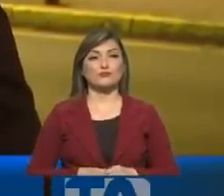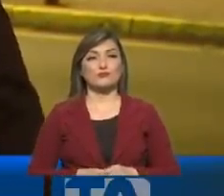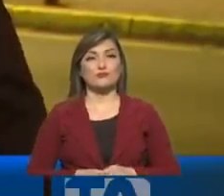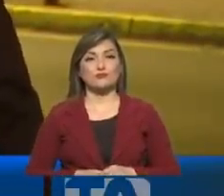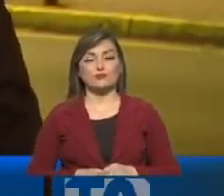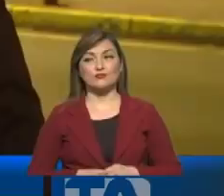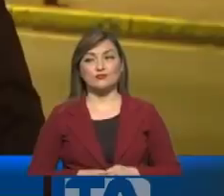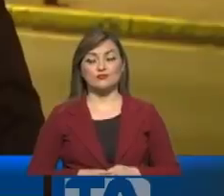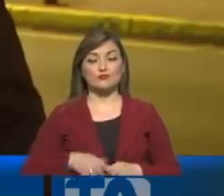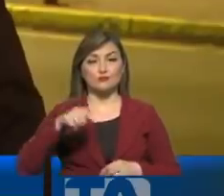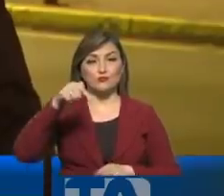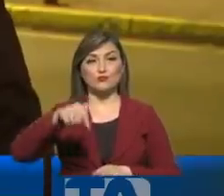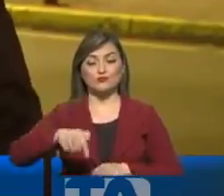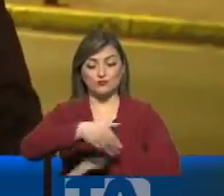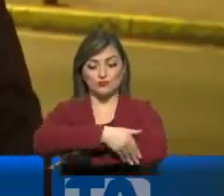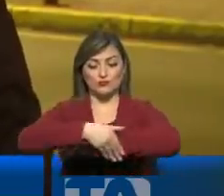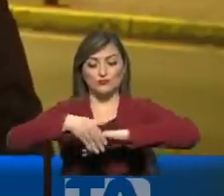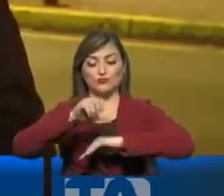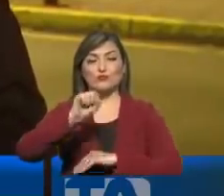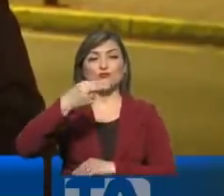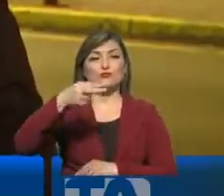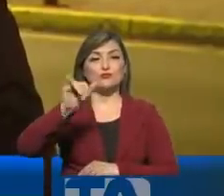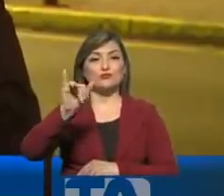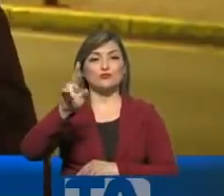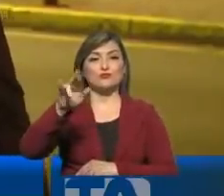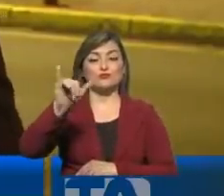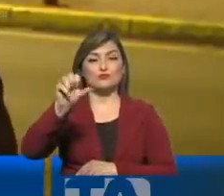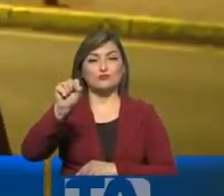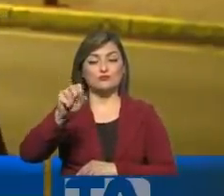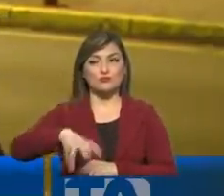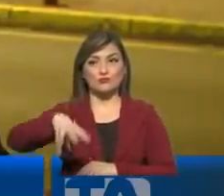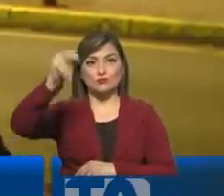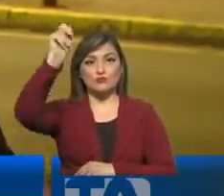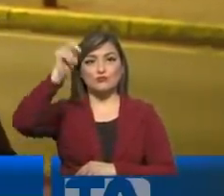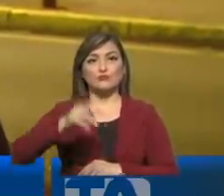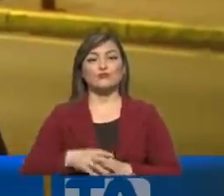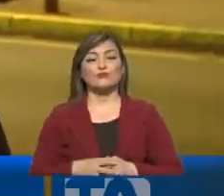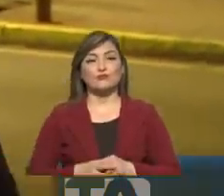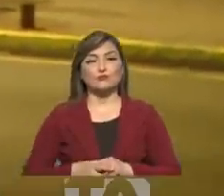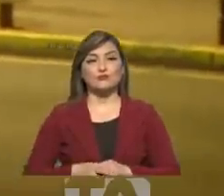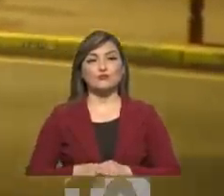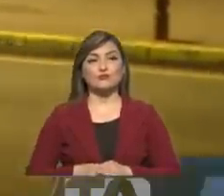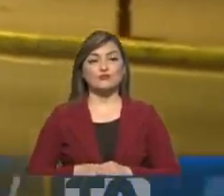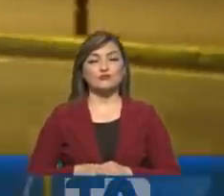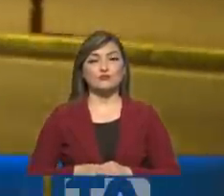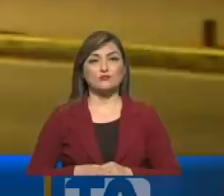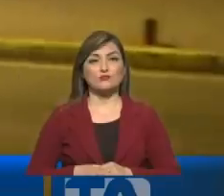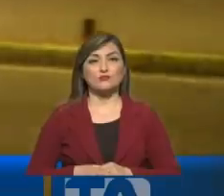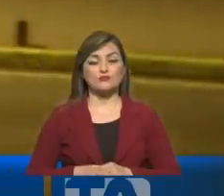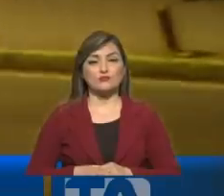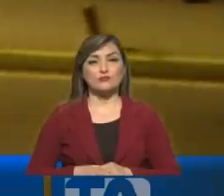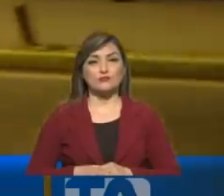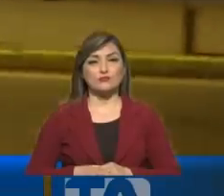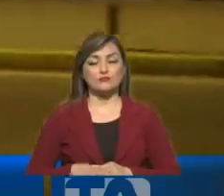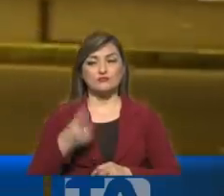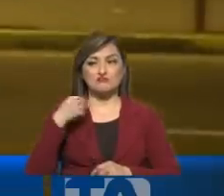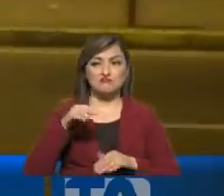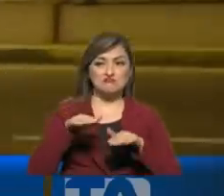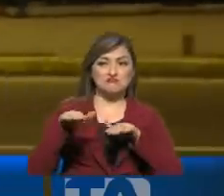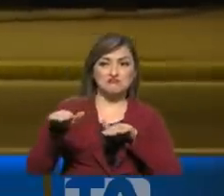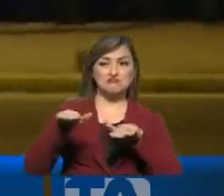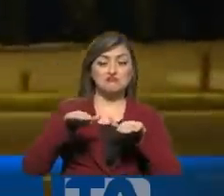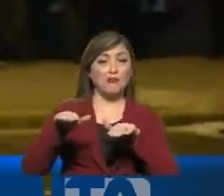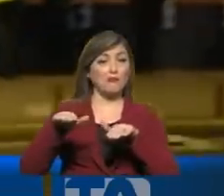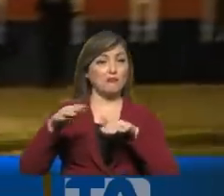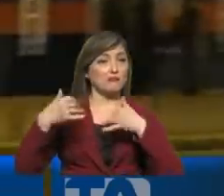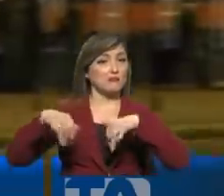encontramos en la avenida de Los Chiris, acá en el norte de la capital, donde, como pueden observar, hay aún vehículos circulando